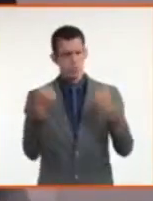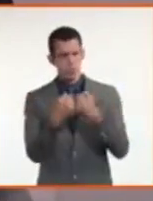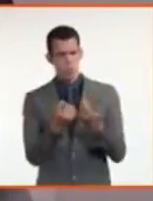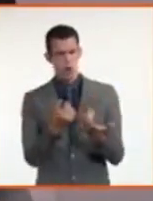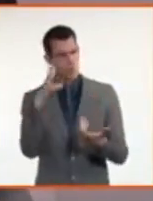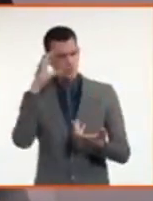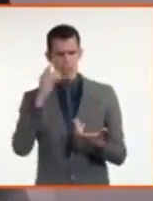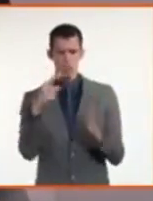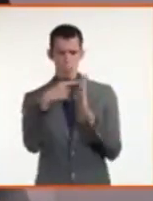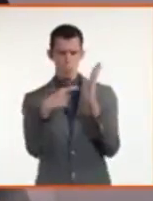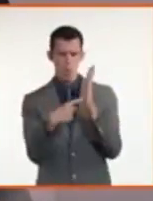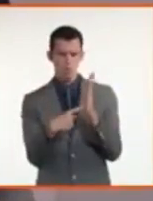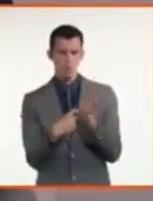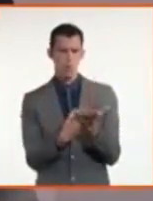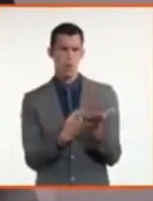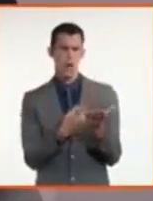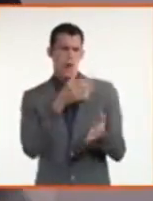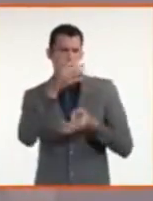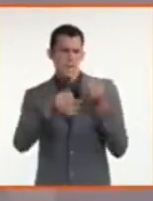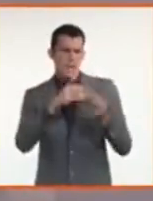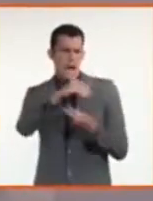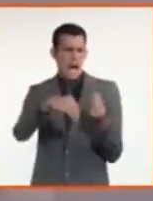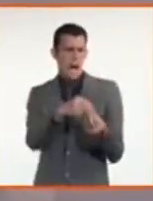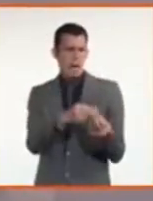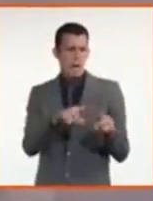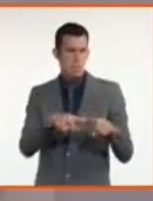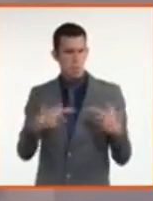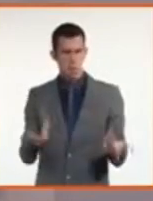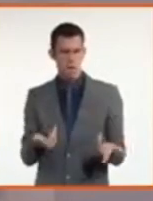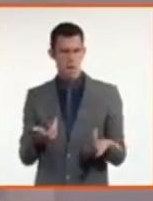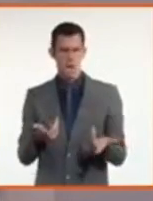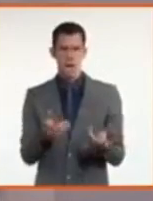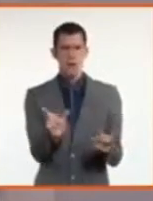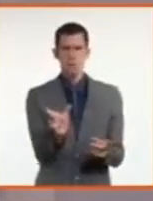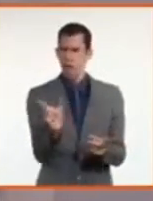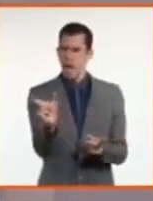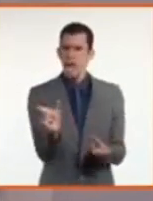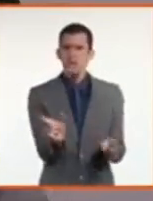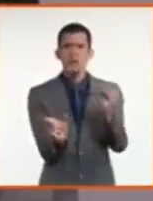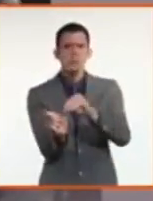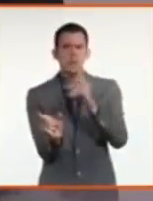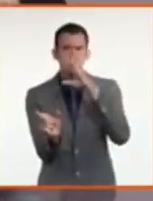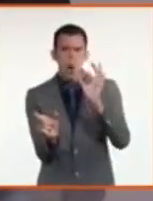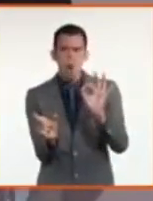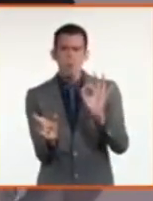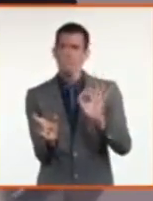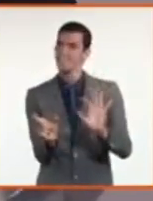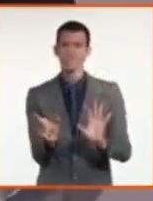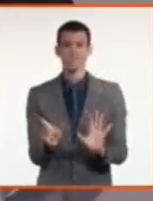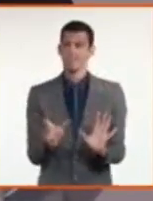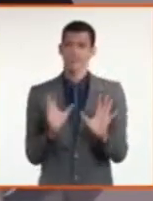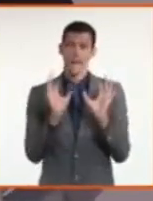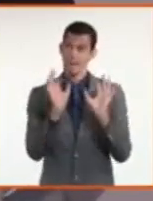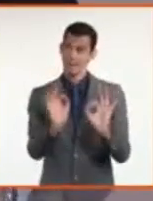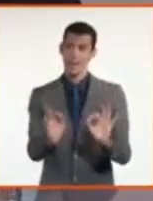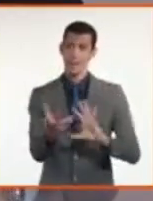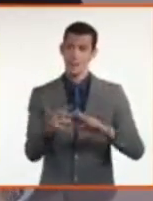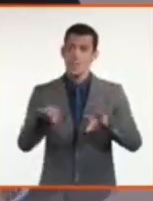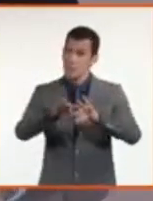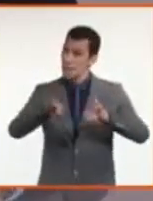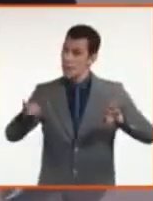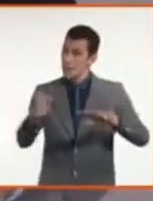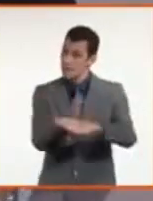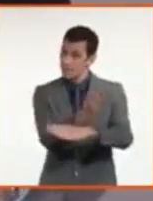efectivos donde en el mercado cambiario porque tiene en ese mercado cambiar una posible realización no podemos aceptar dólares en efectivo en la